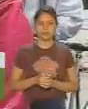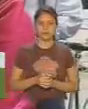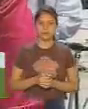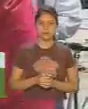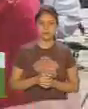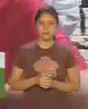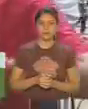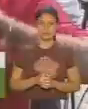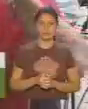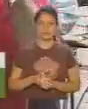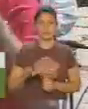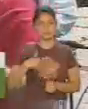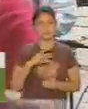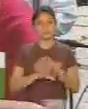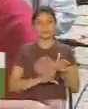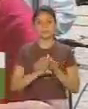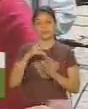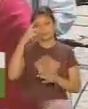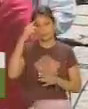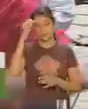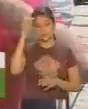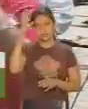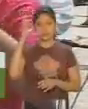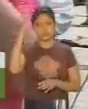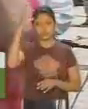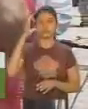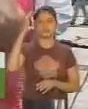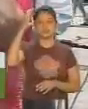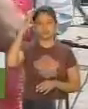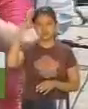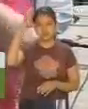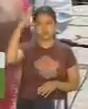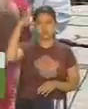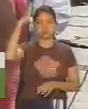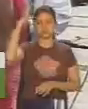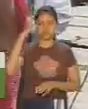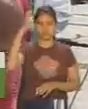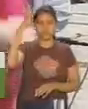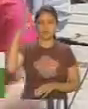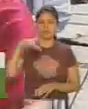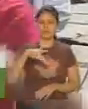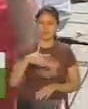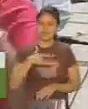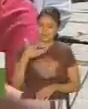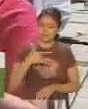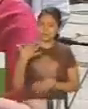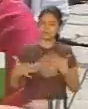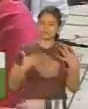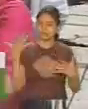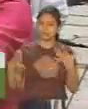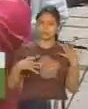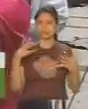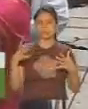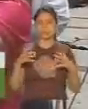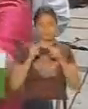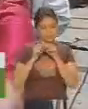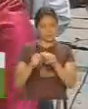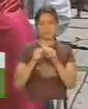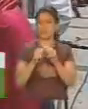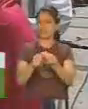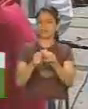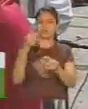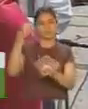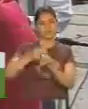de él elevar nuestra conciencia, elevar aún más nuestro ánimo y seguir en la lucha por